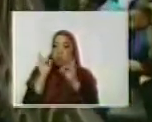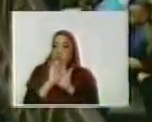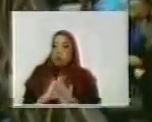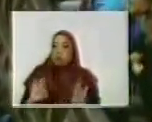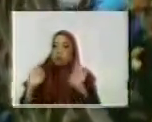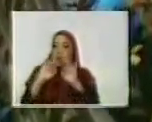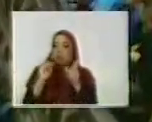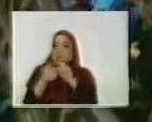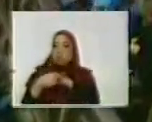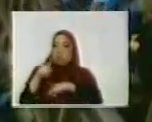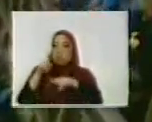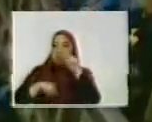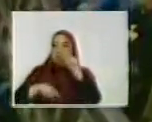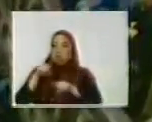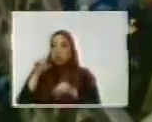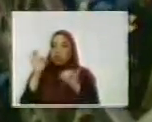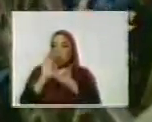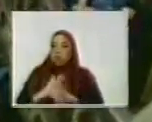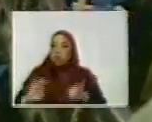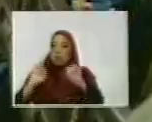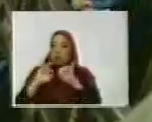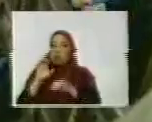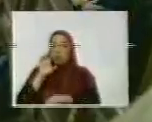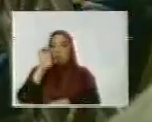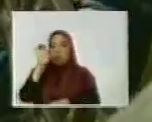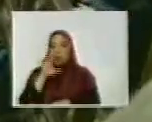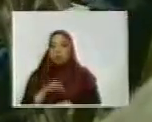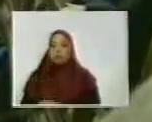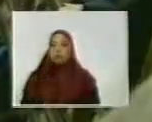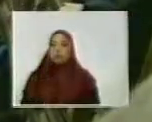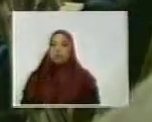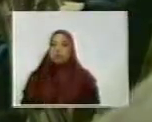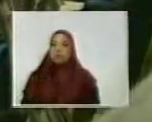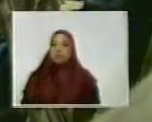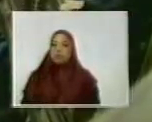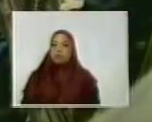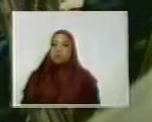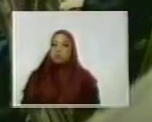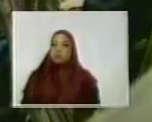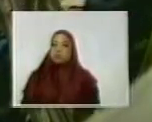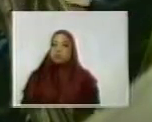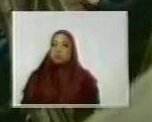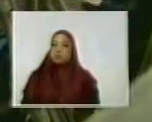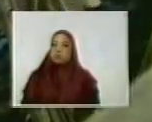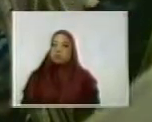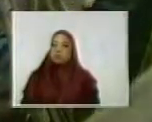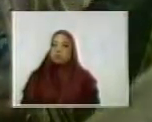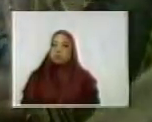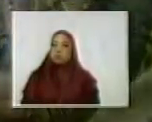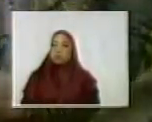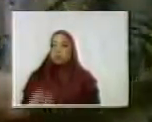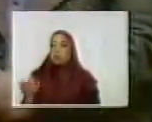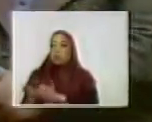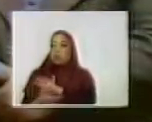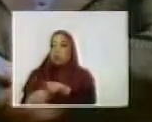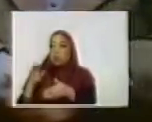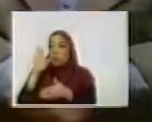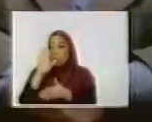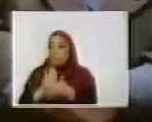va a tener precio estable en el país. Y caemos en ficciones